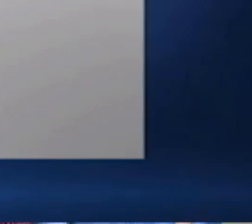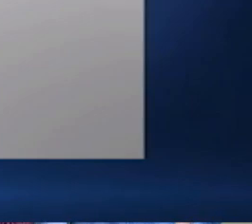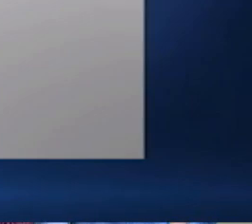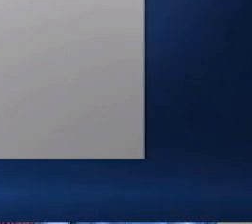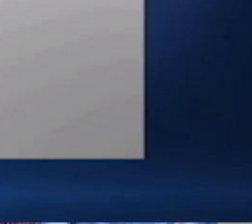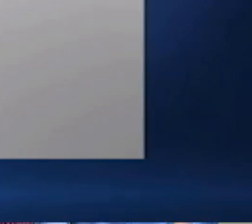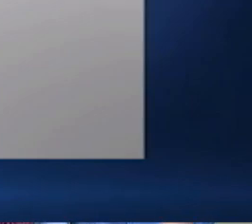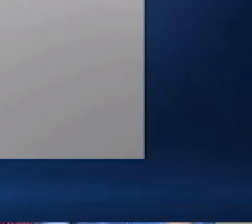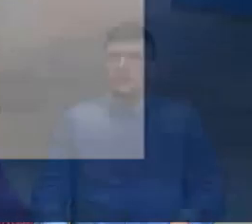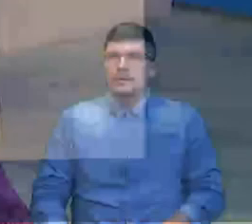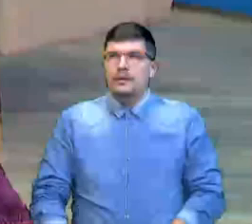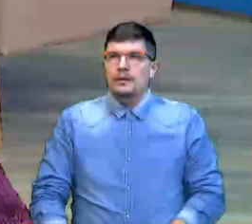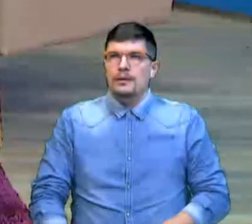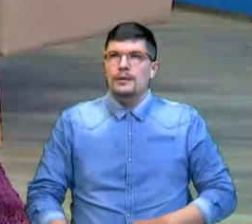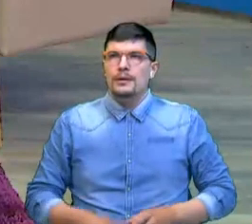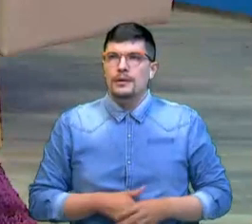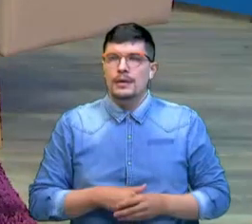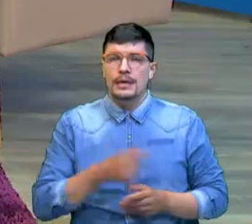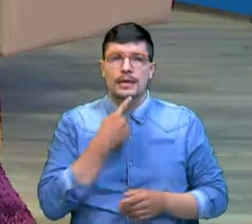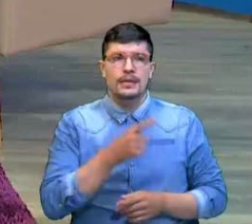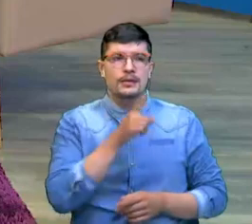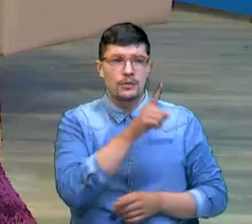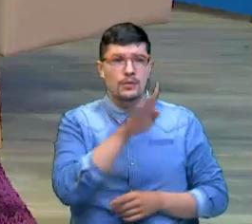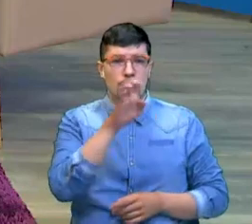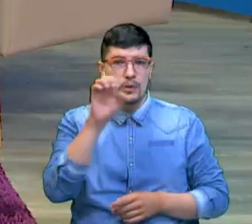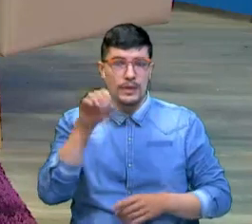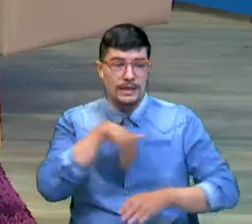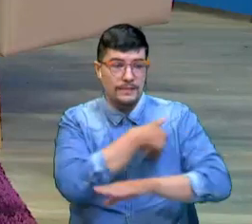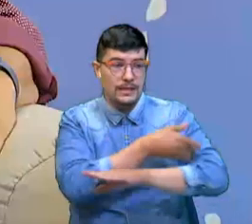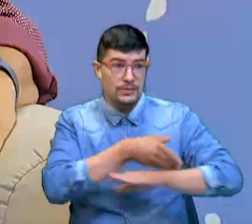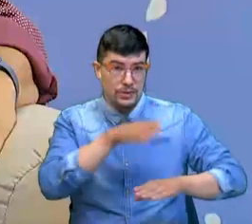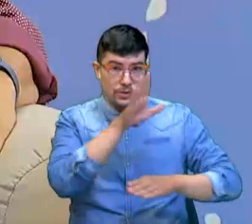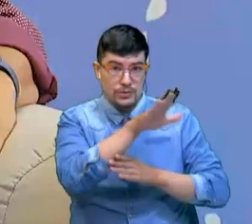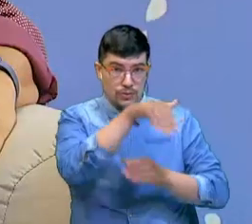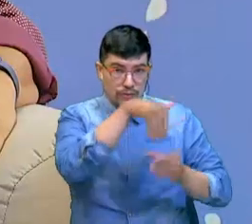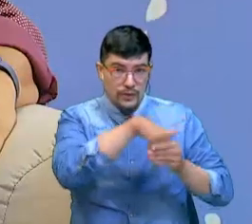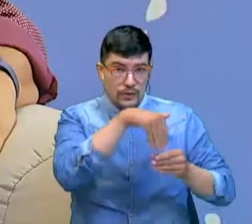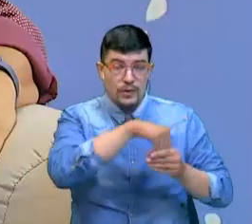Si estamos hablando de 190 millones, sí. En el fondo privado,